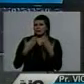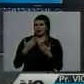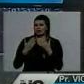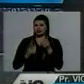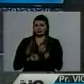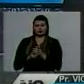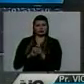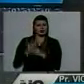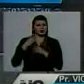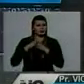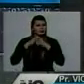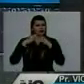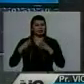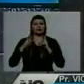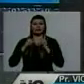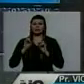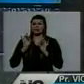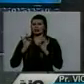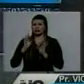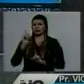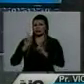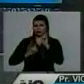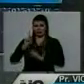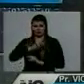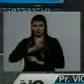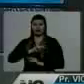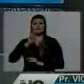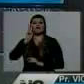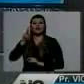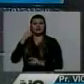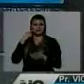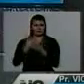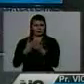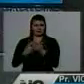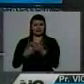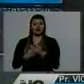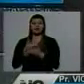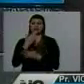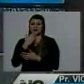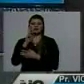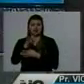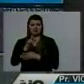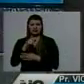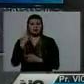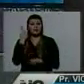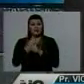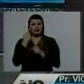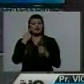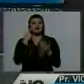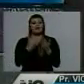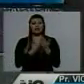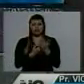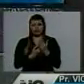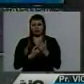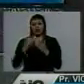incrementaron. Naturalmente muchos dicen, ver para creer. Y tienen toda la razón. Hoy por hoy